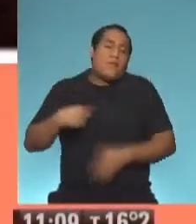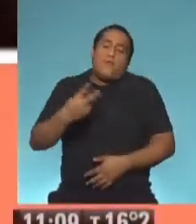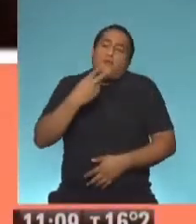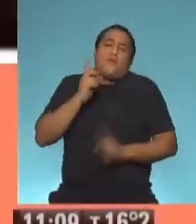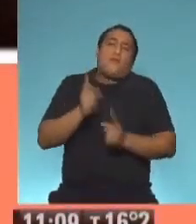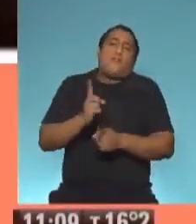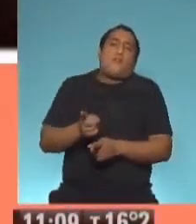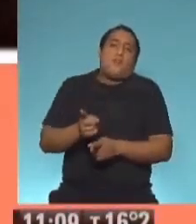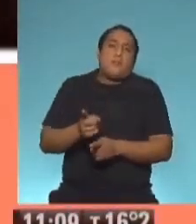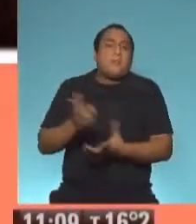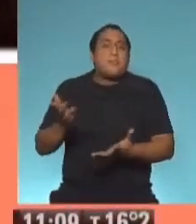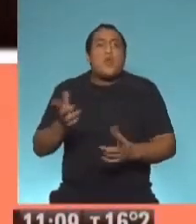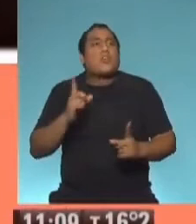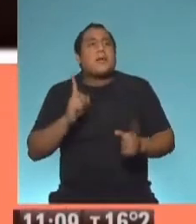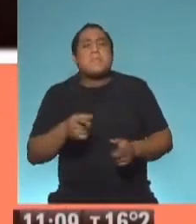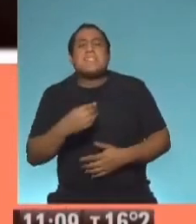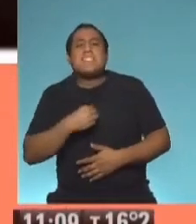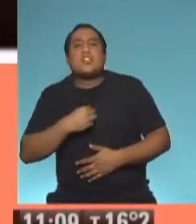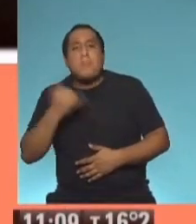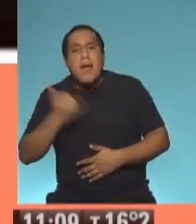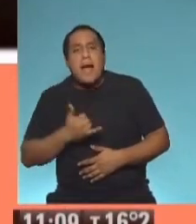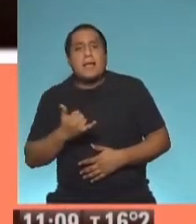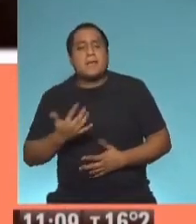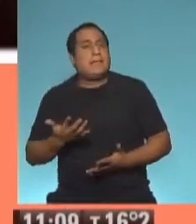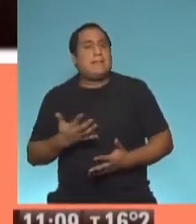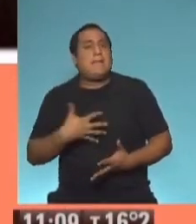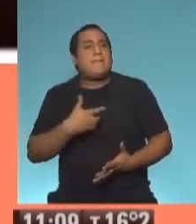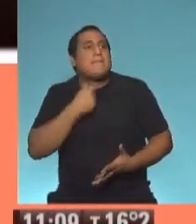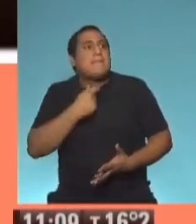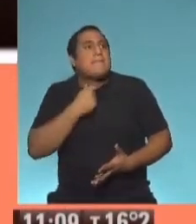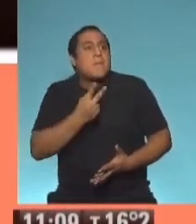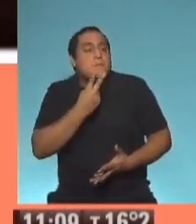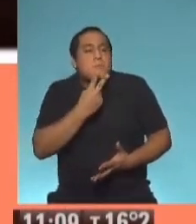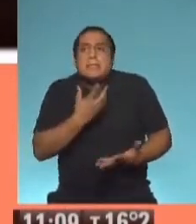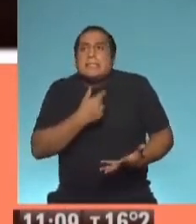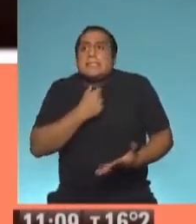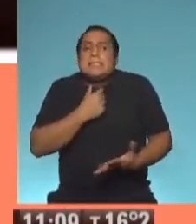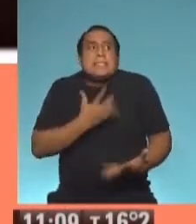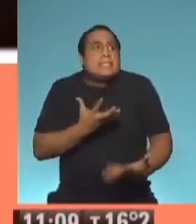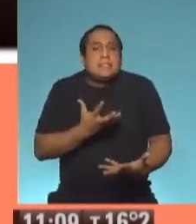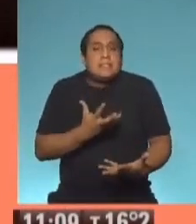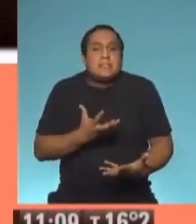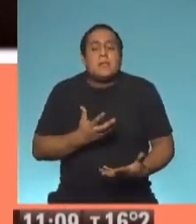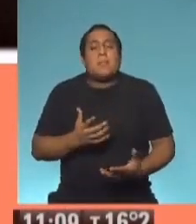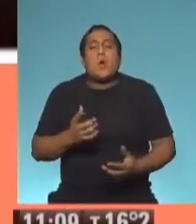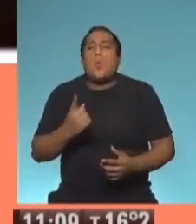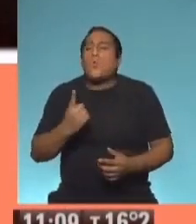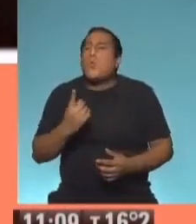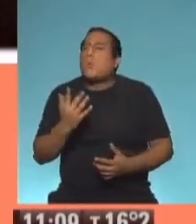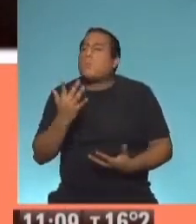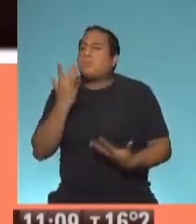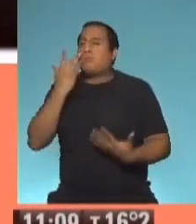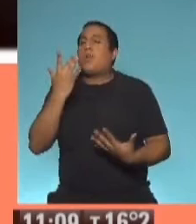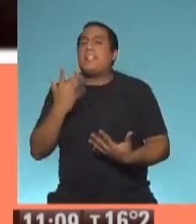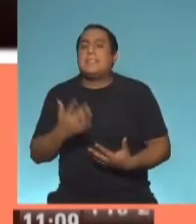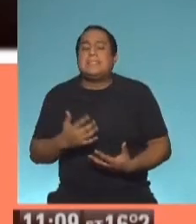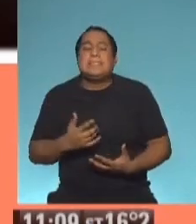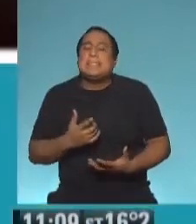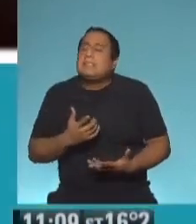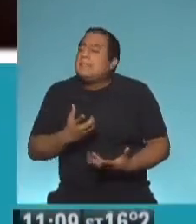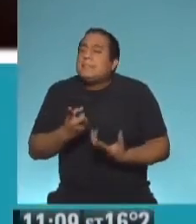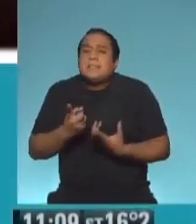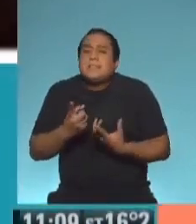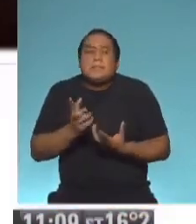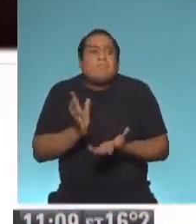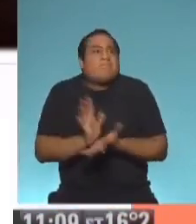por ejemplo, los síntomas de abstinencia. Entre los síntomas de abstinencia hay un síntoma muy molesto que es la compulsión por fumar,